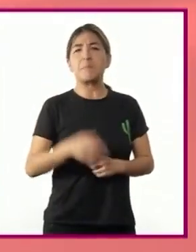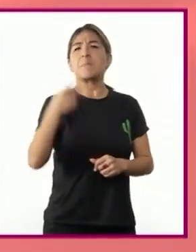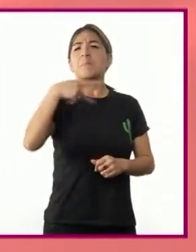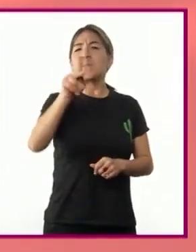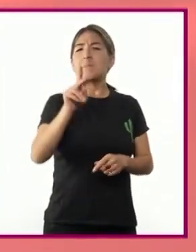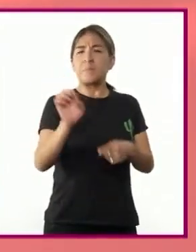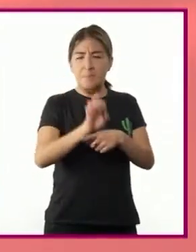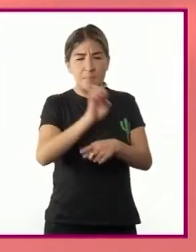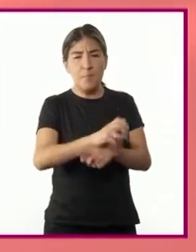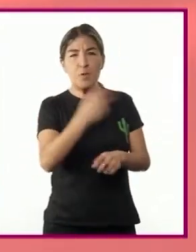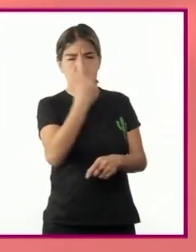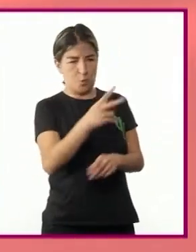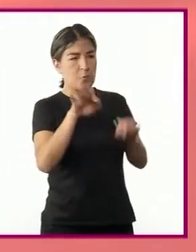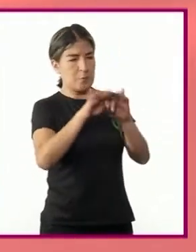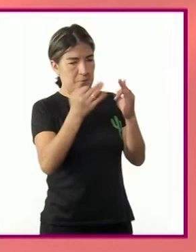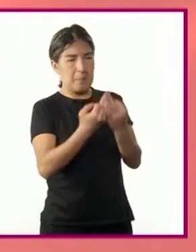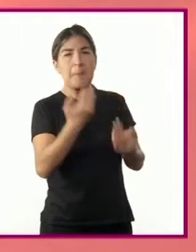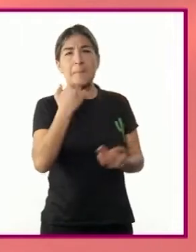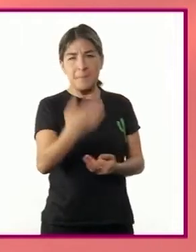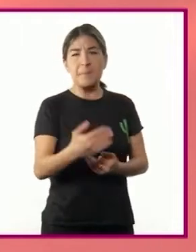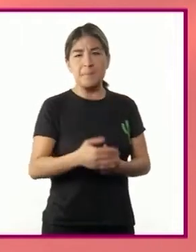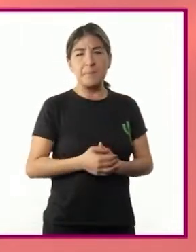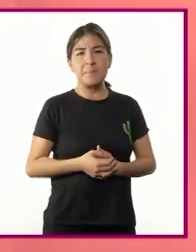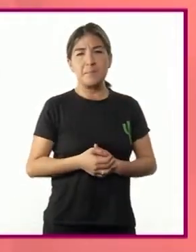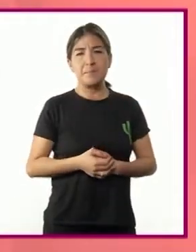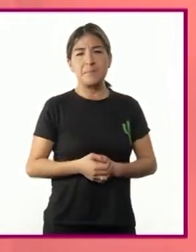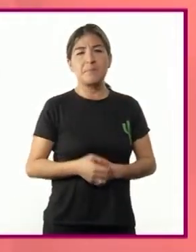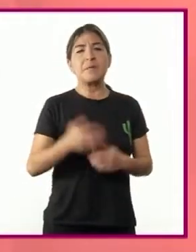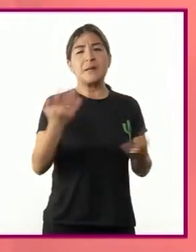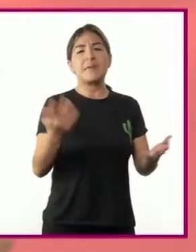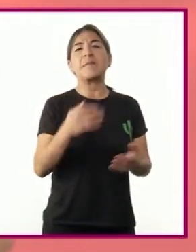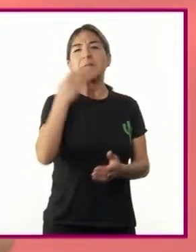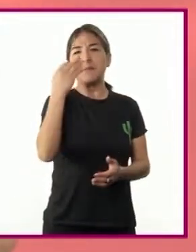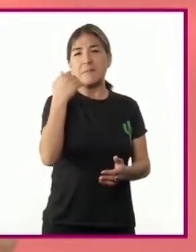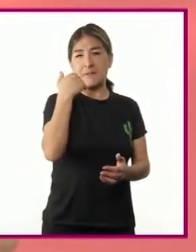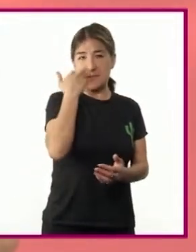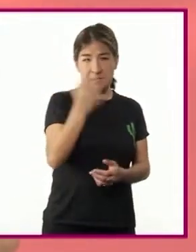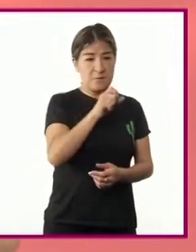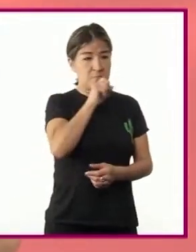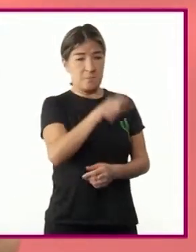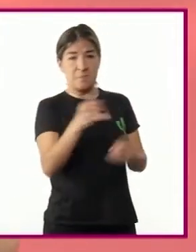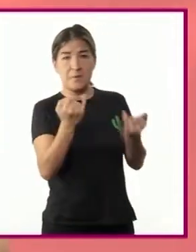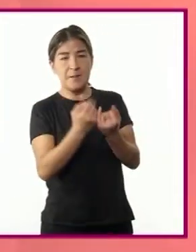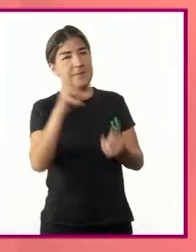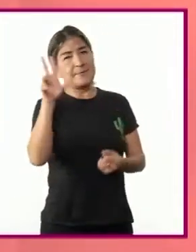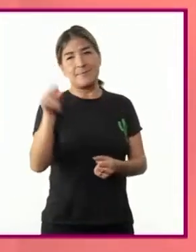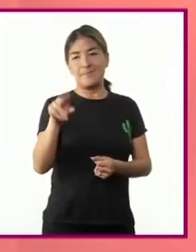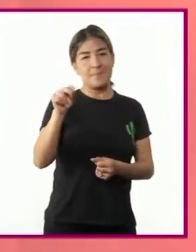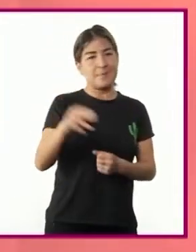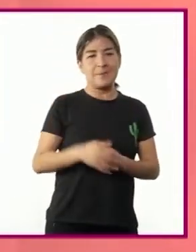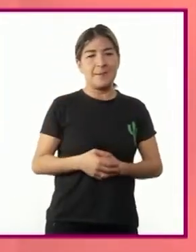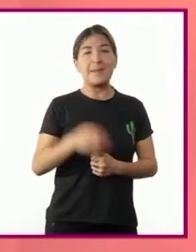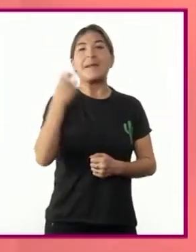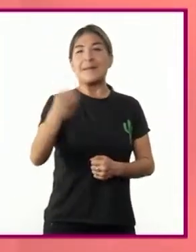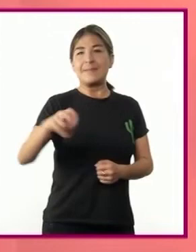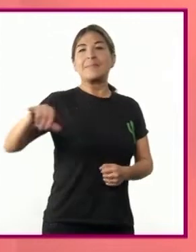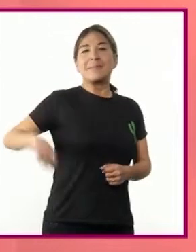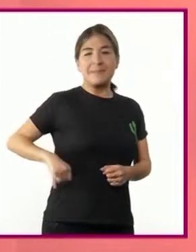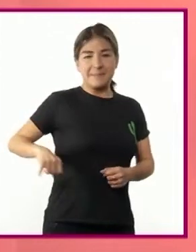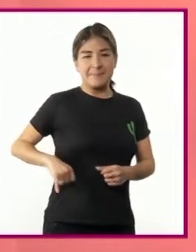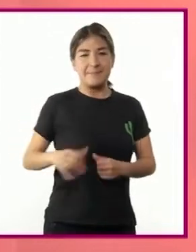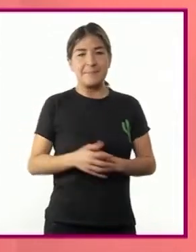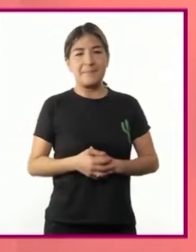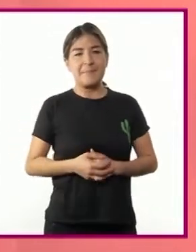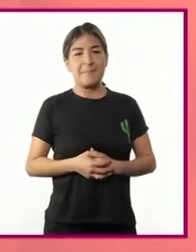entonces, si las dos formas están bien, ¿quiere decir lo mismo? No, y eso es lo interesante.